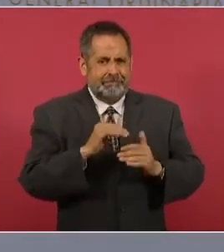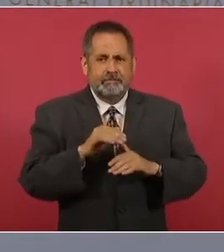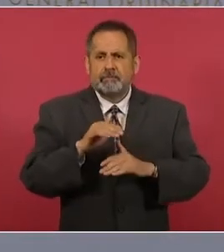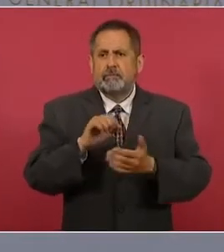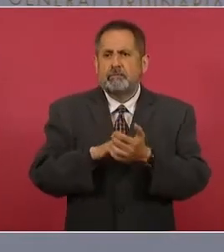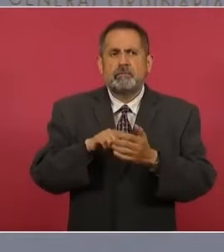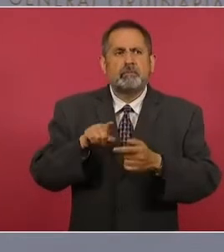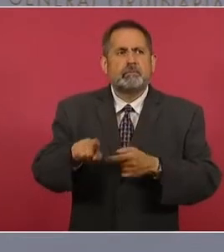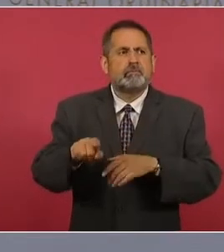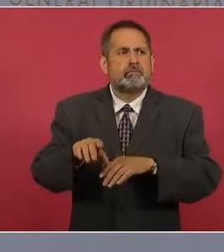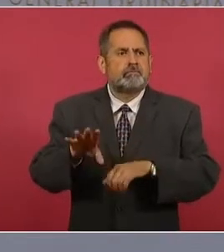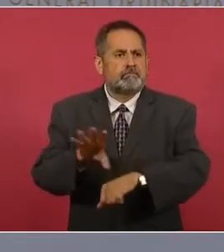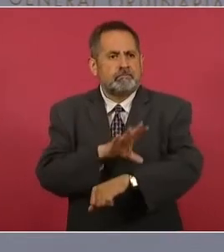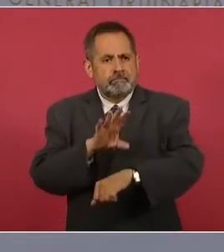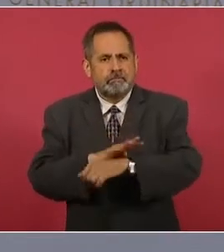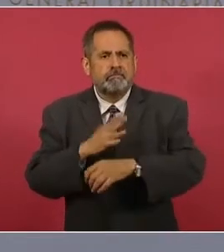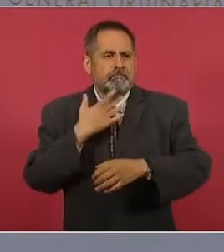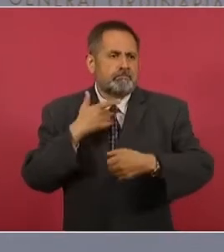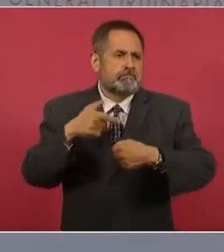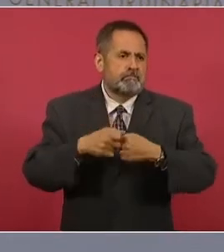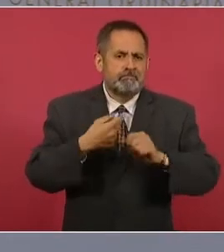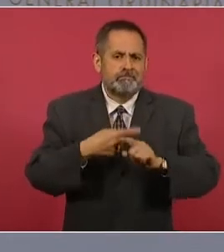energéticos. Nosotros tenemos